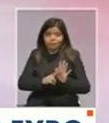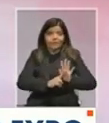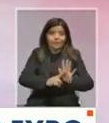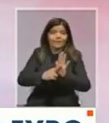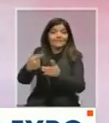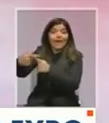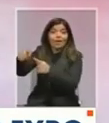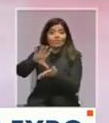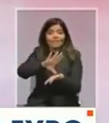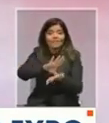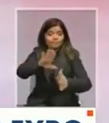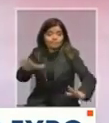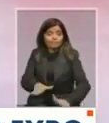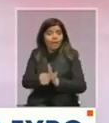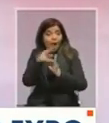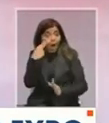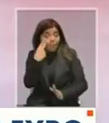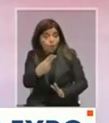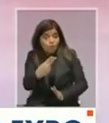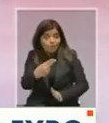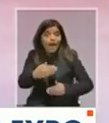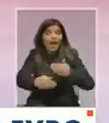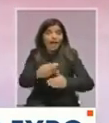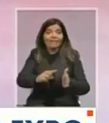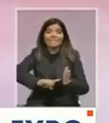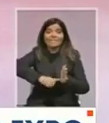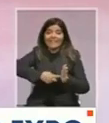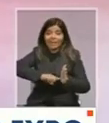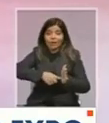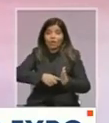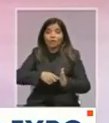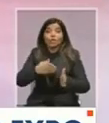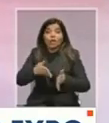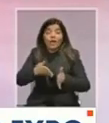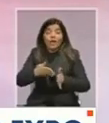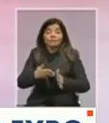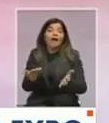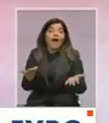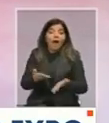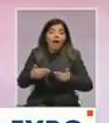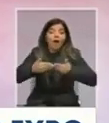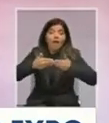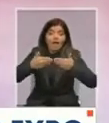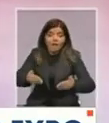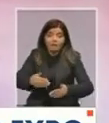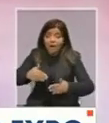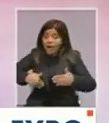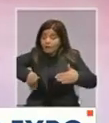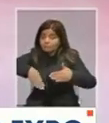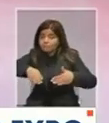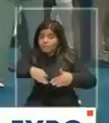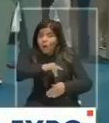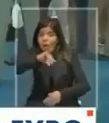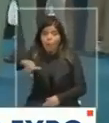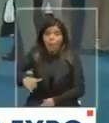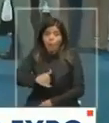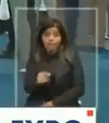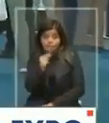se reunieron para mostrar sus avances tecnológicos en esta exposición que estará abierta hasta este jueves.